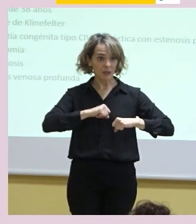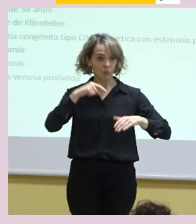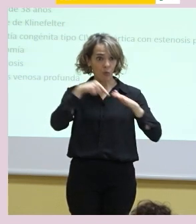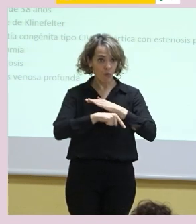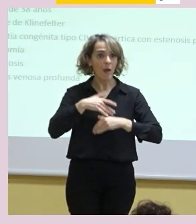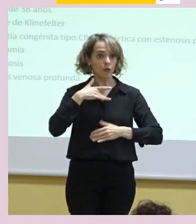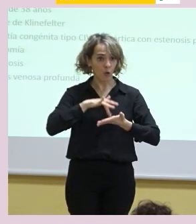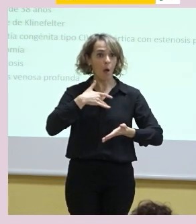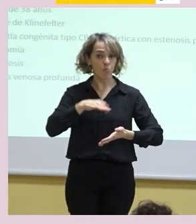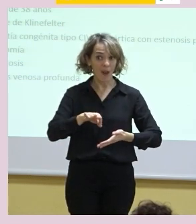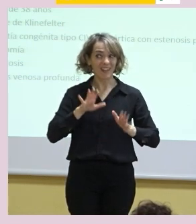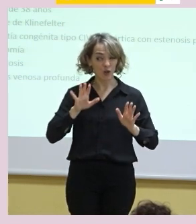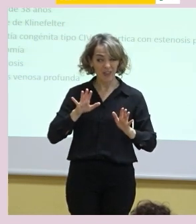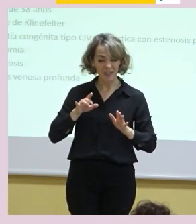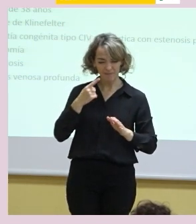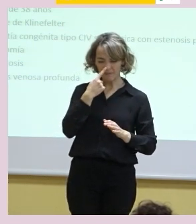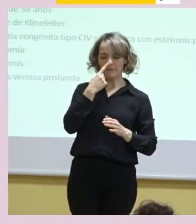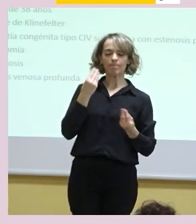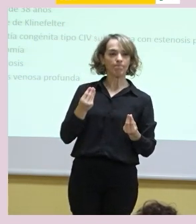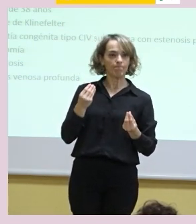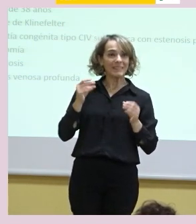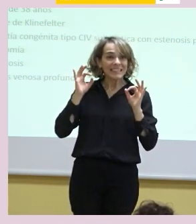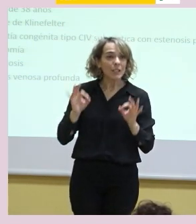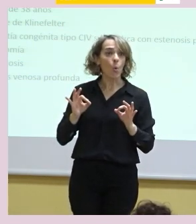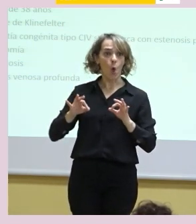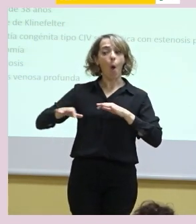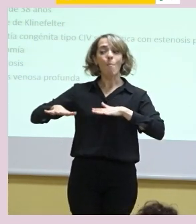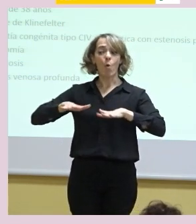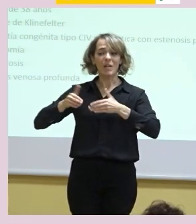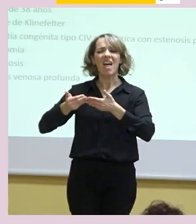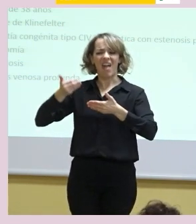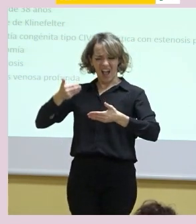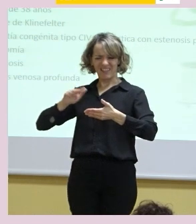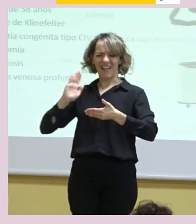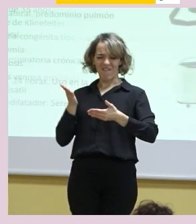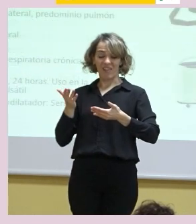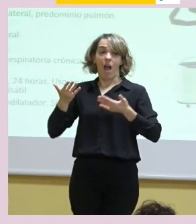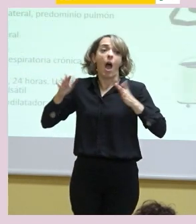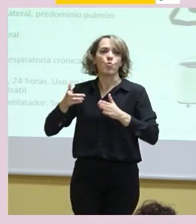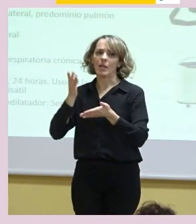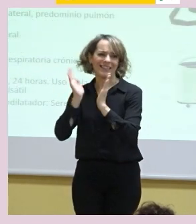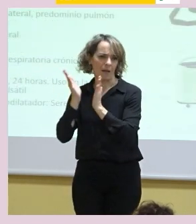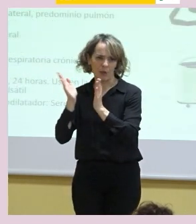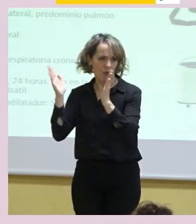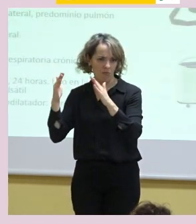nivel respiratorio seguro que había algo de limitación antes, aunque no hubiese sido tratada.